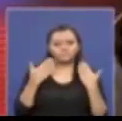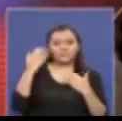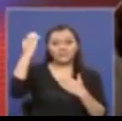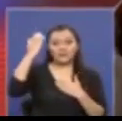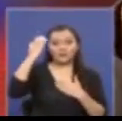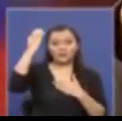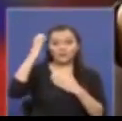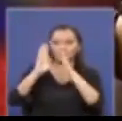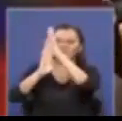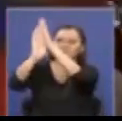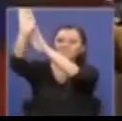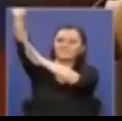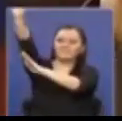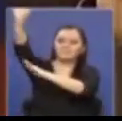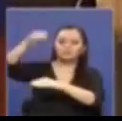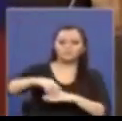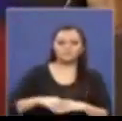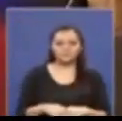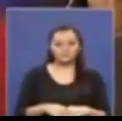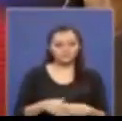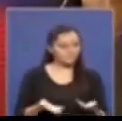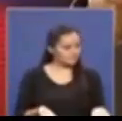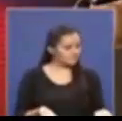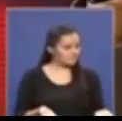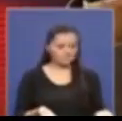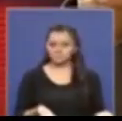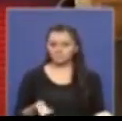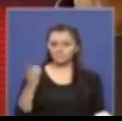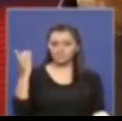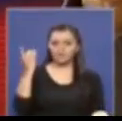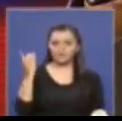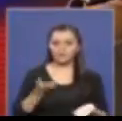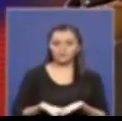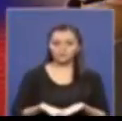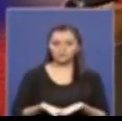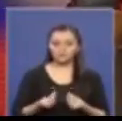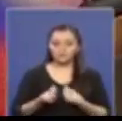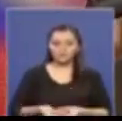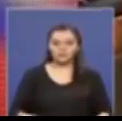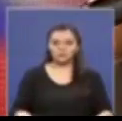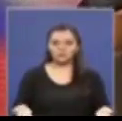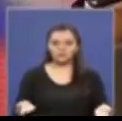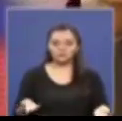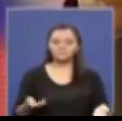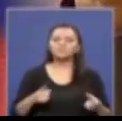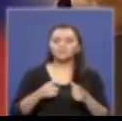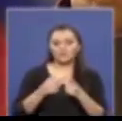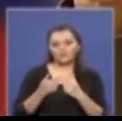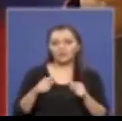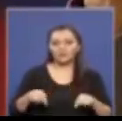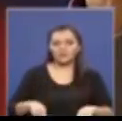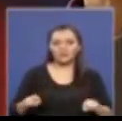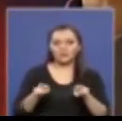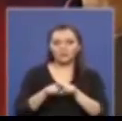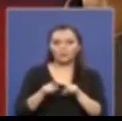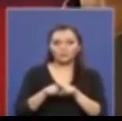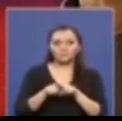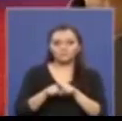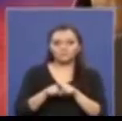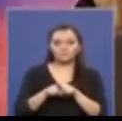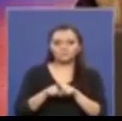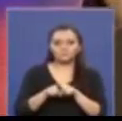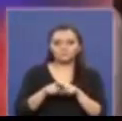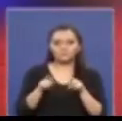Europa. Y ahí sí no hay deuda. En cambio, si nosotros prestamos dólares, ahí sí hay tribunales y todo para, en el caso de que